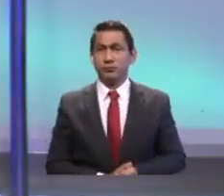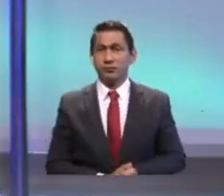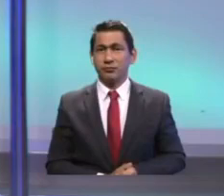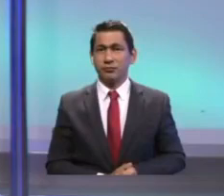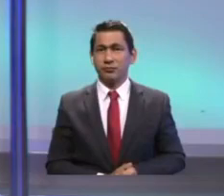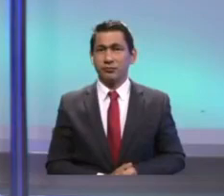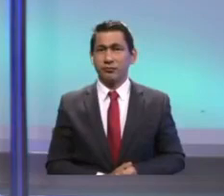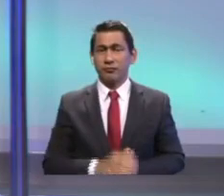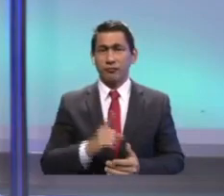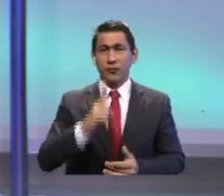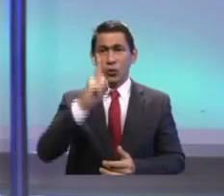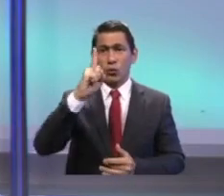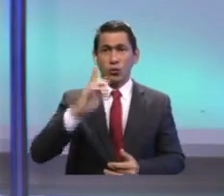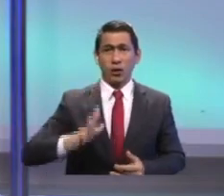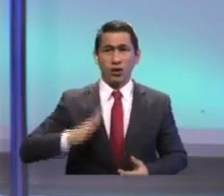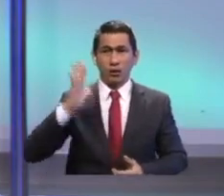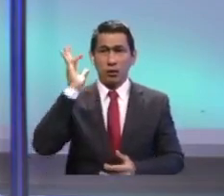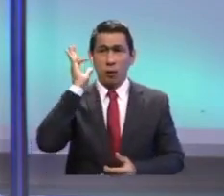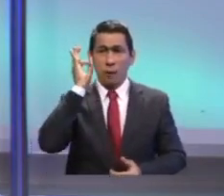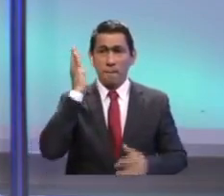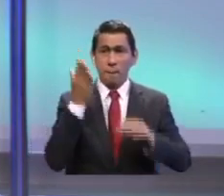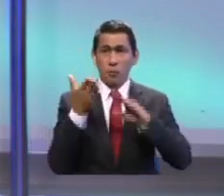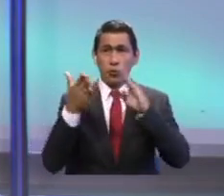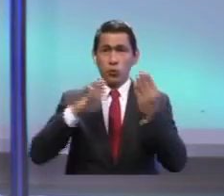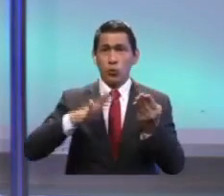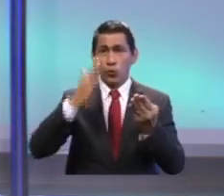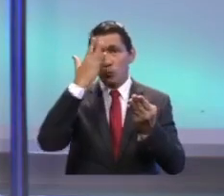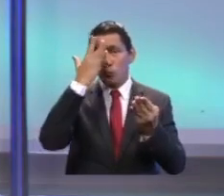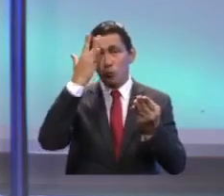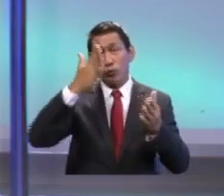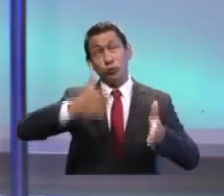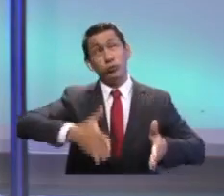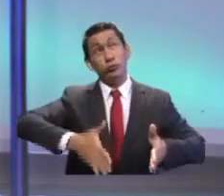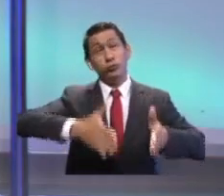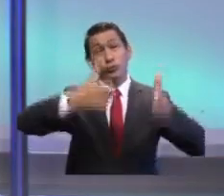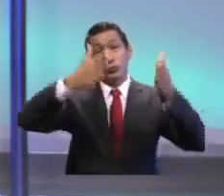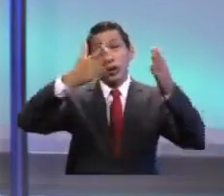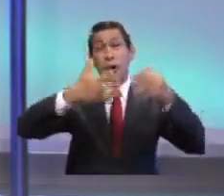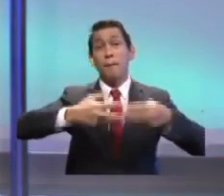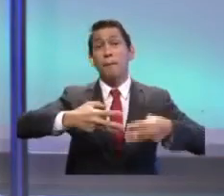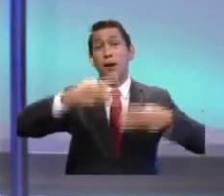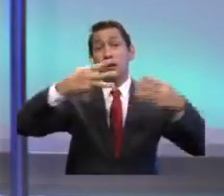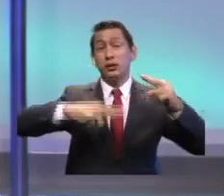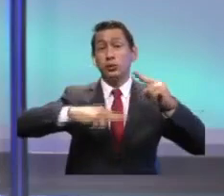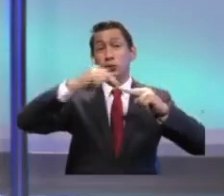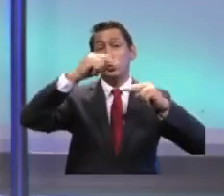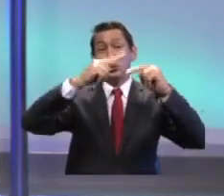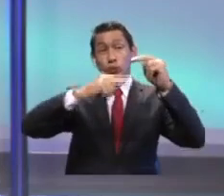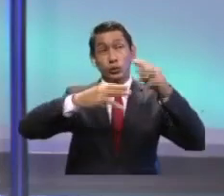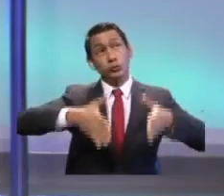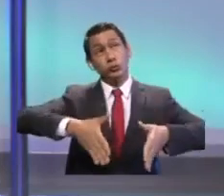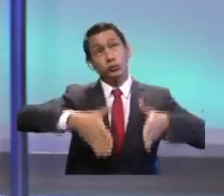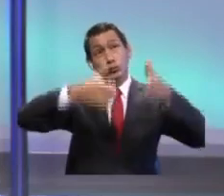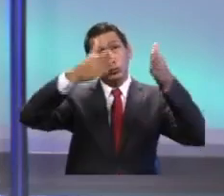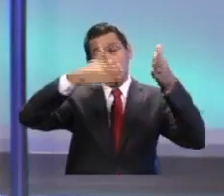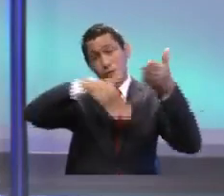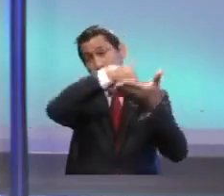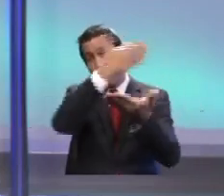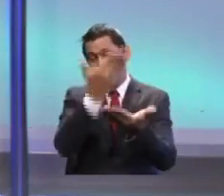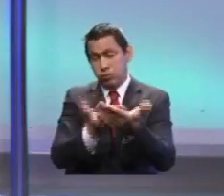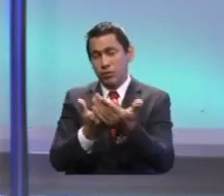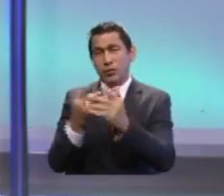Una señora falleció tras caerle una estructura de una casa que se estaba